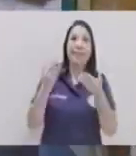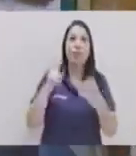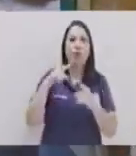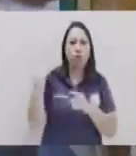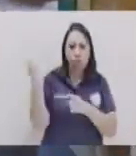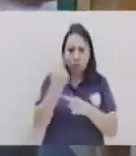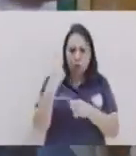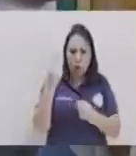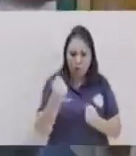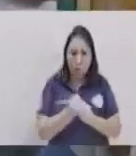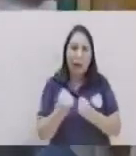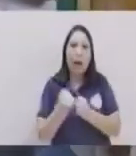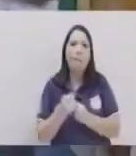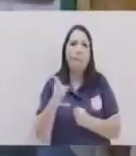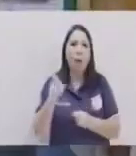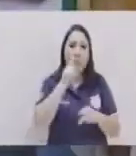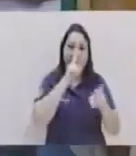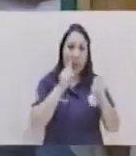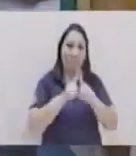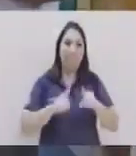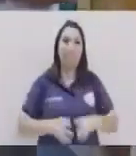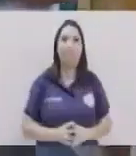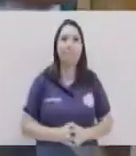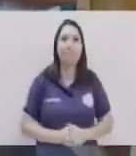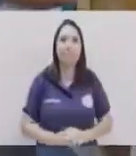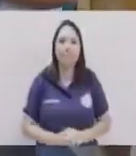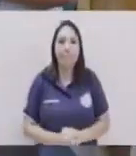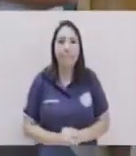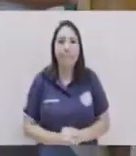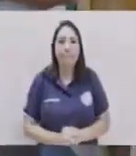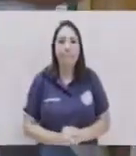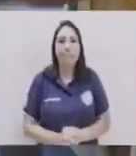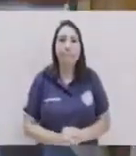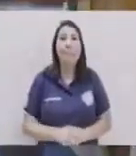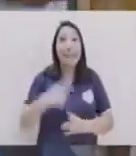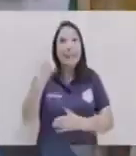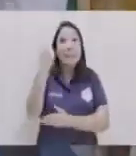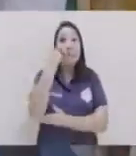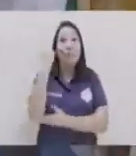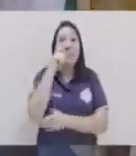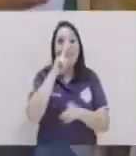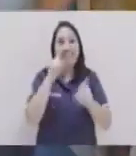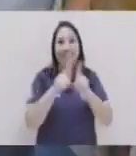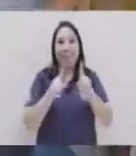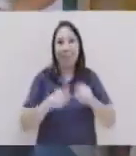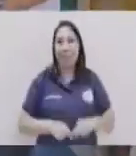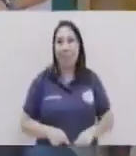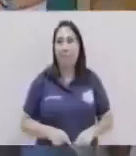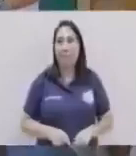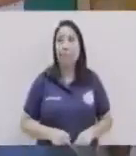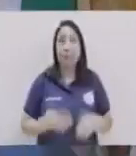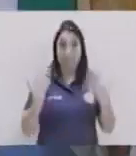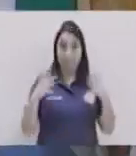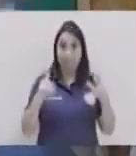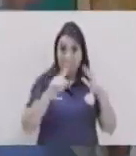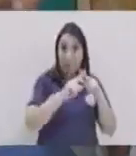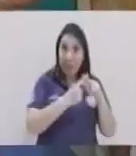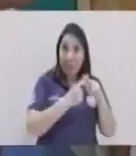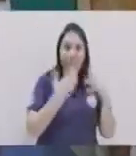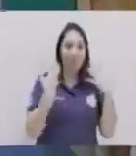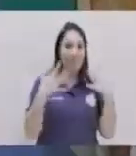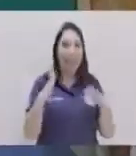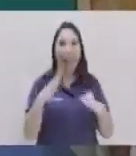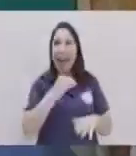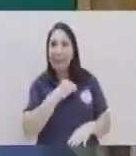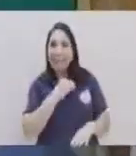fin, cualquier miembro que se encuentre directamente en casa, ¿verdad? Perfecto. Entonces es importante eso. Bueno, yo digo que sin más preámbulos, yo ya estoy